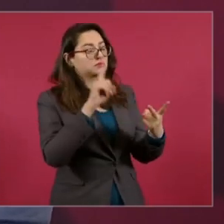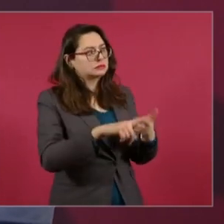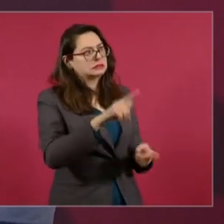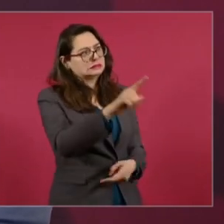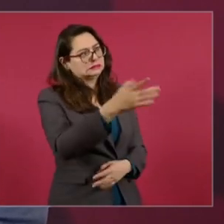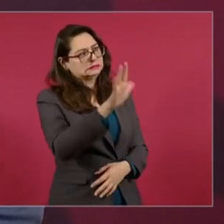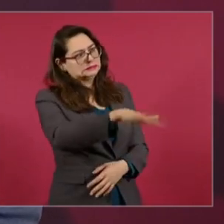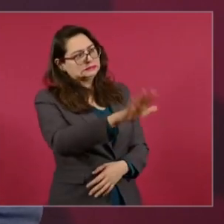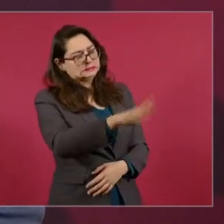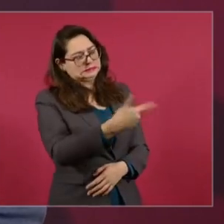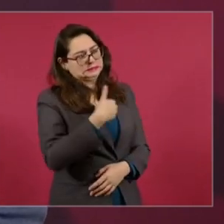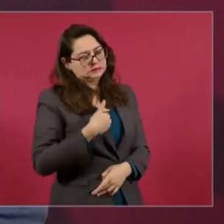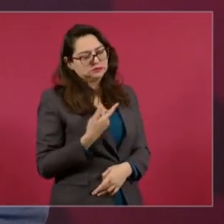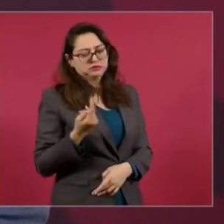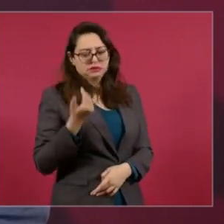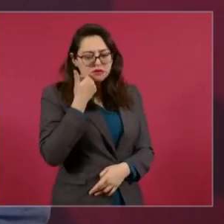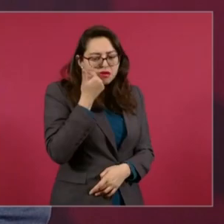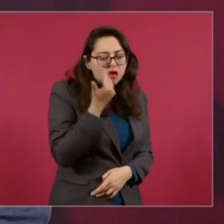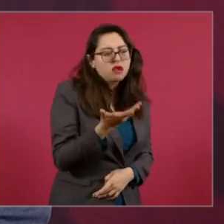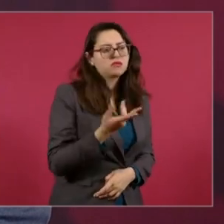procedimiento legal.